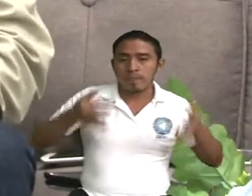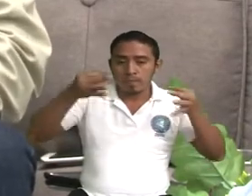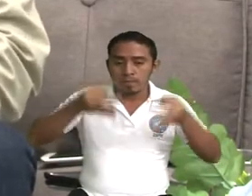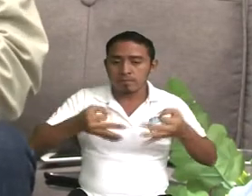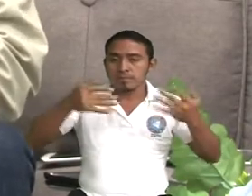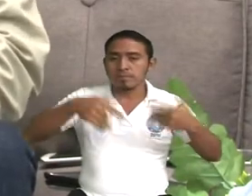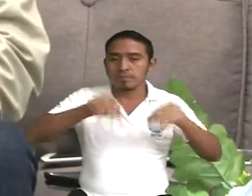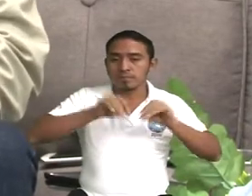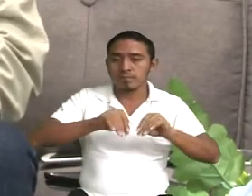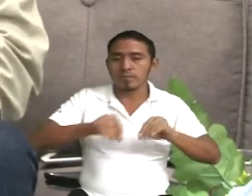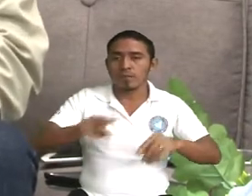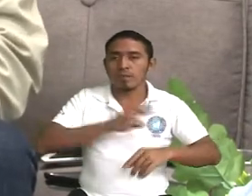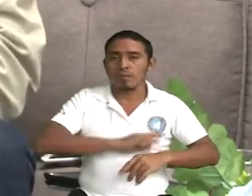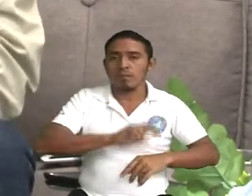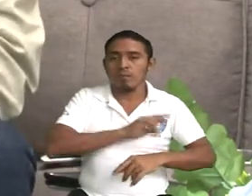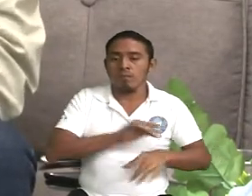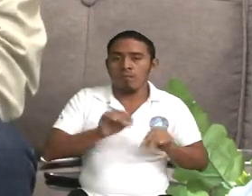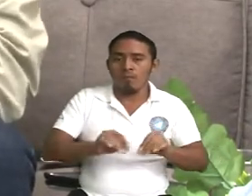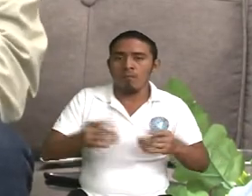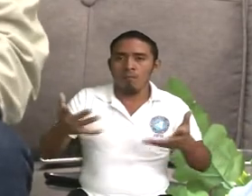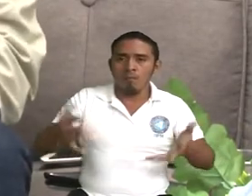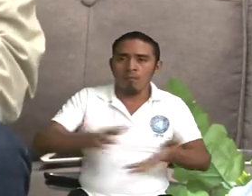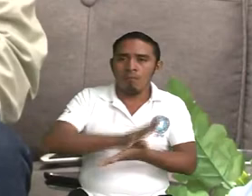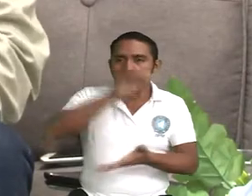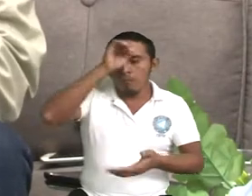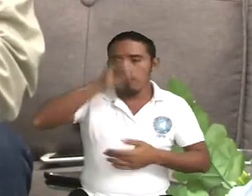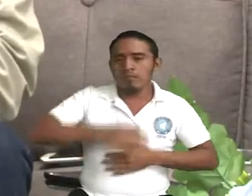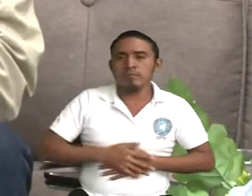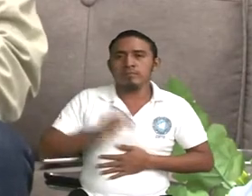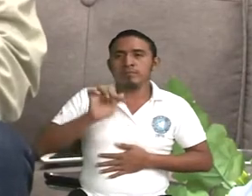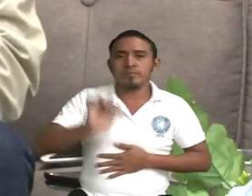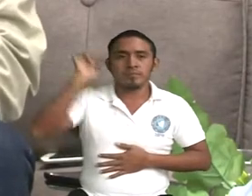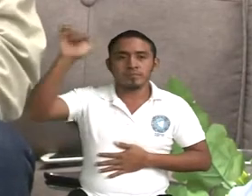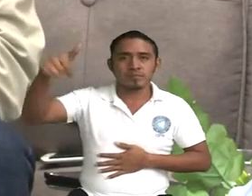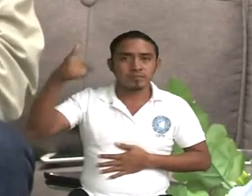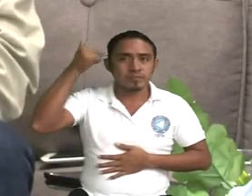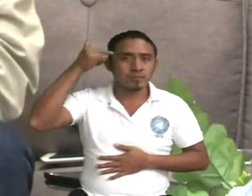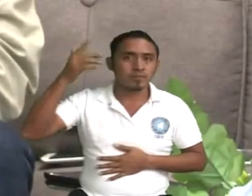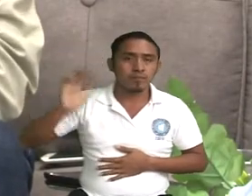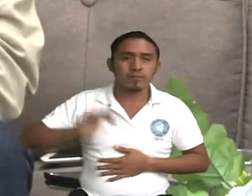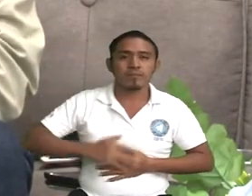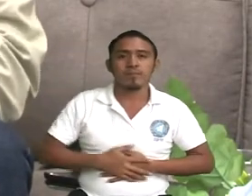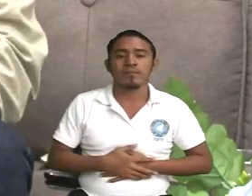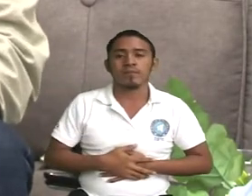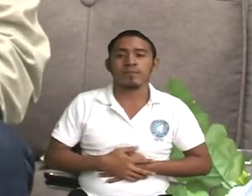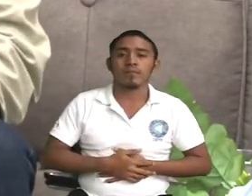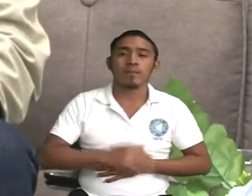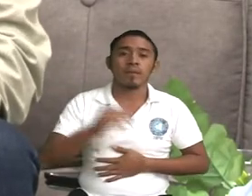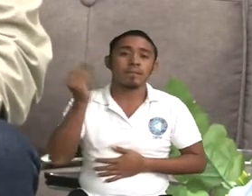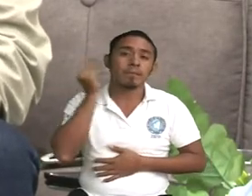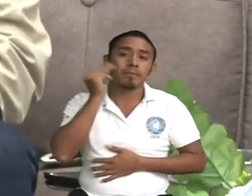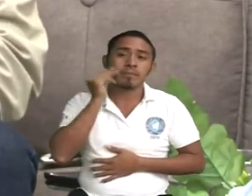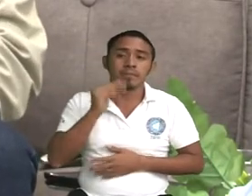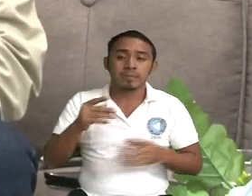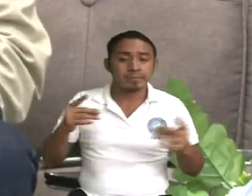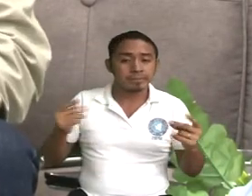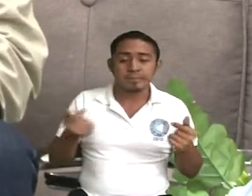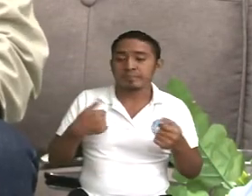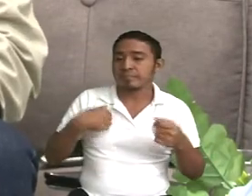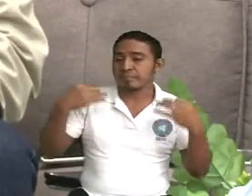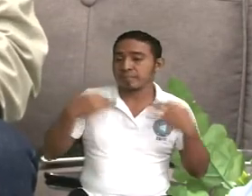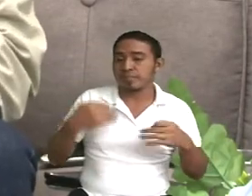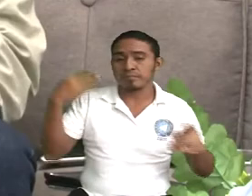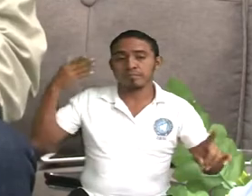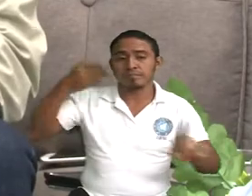de la formación. En este gobierno hemos descubierto que las madres son el vehículo más directo para